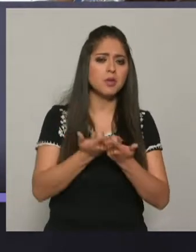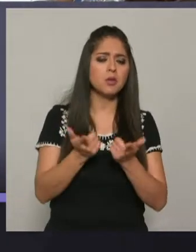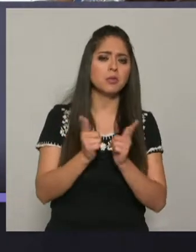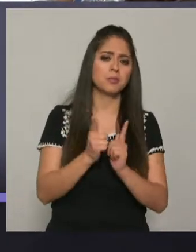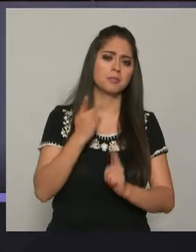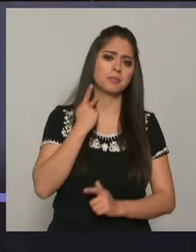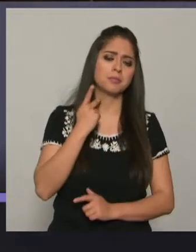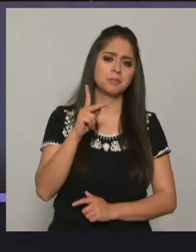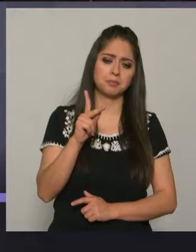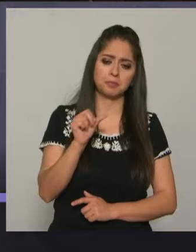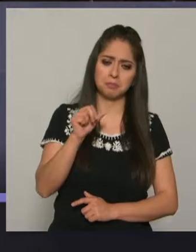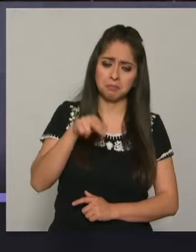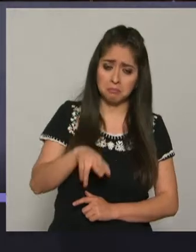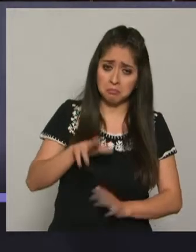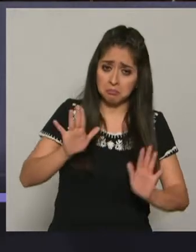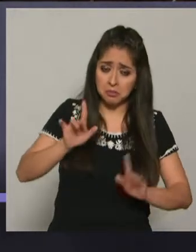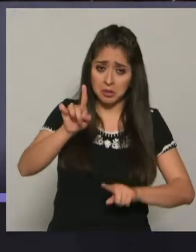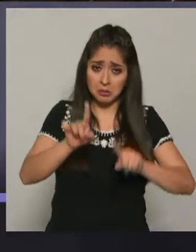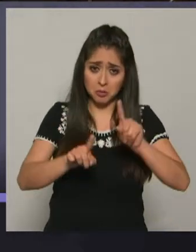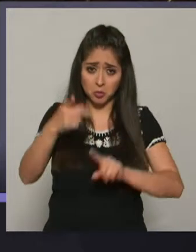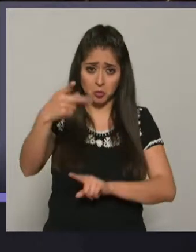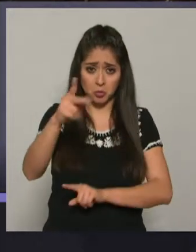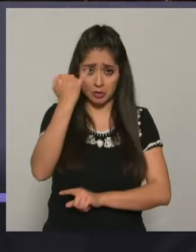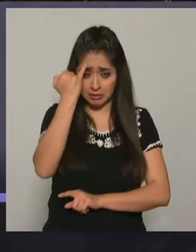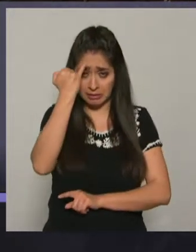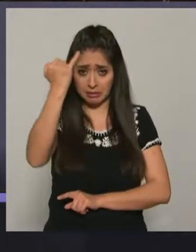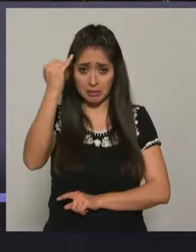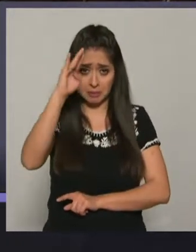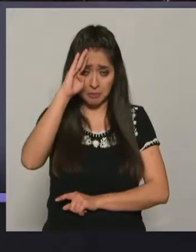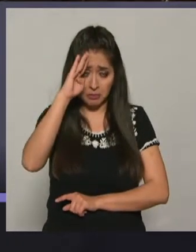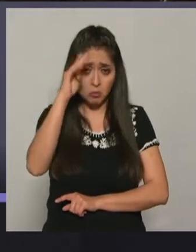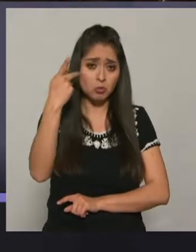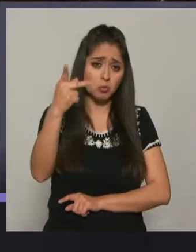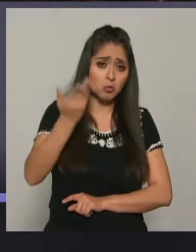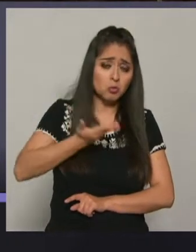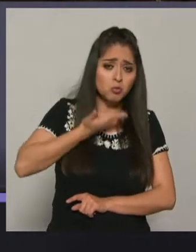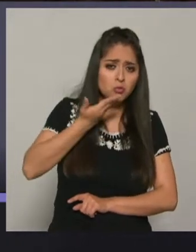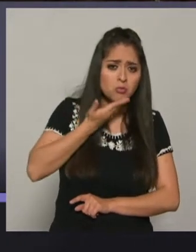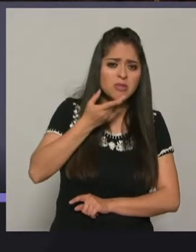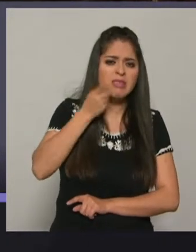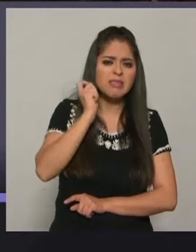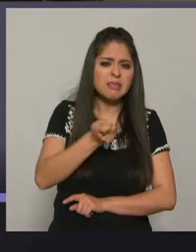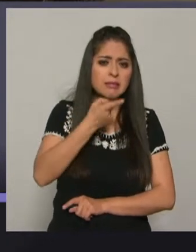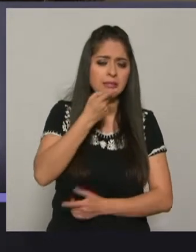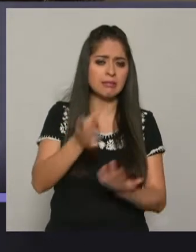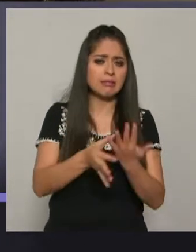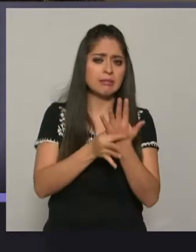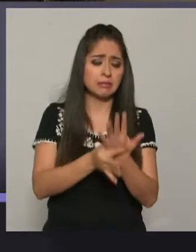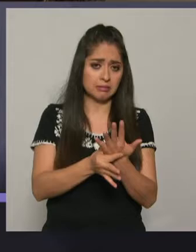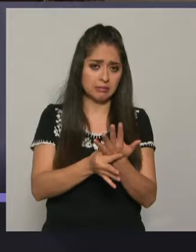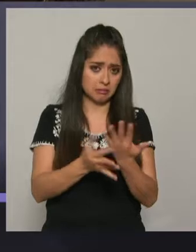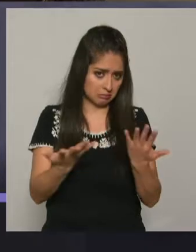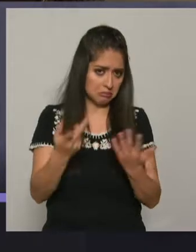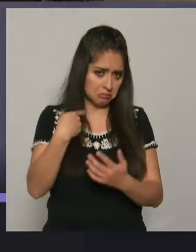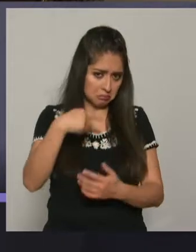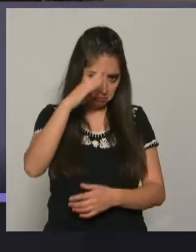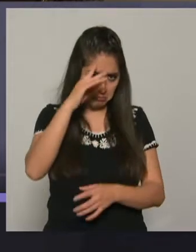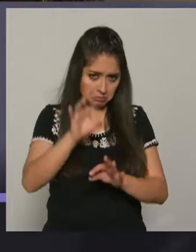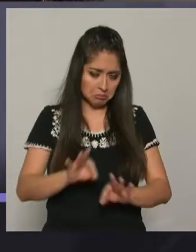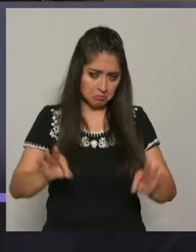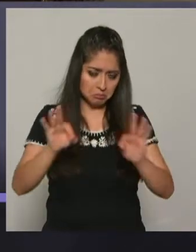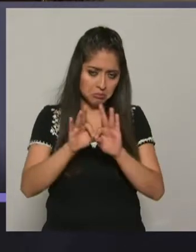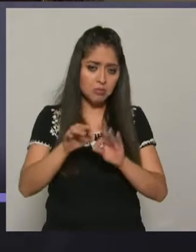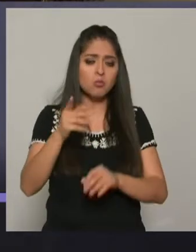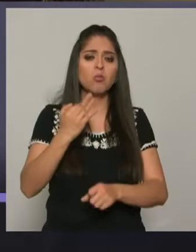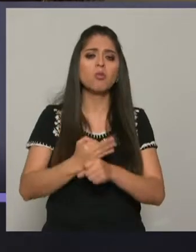que pueda ser su forma ideológica de pensar, sus costumbres, marcan una cosa que sí es muy importante y ellos tienen que ver es